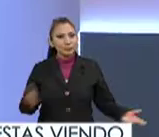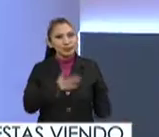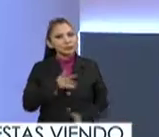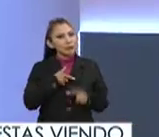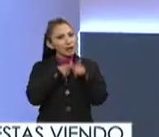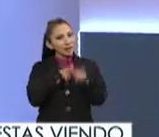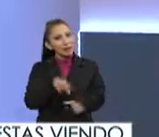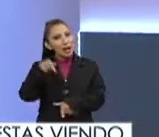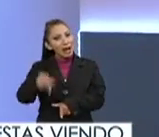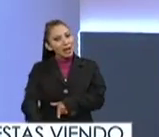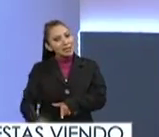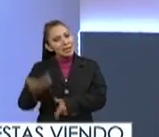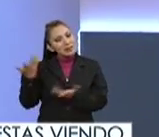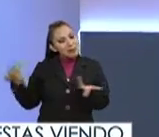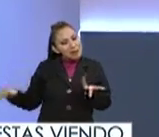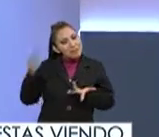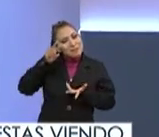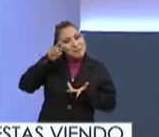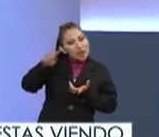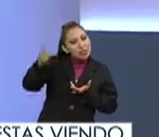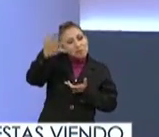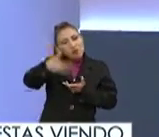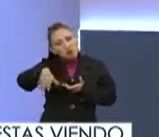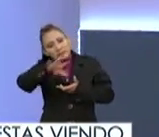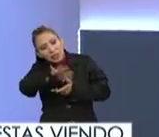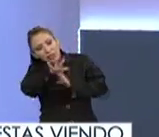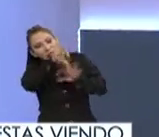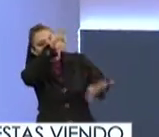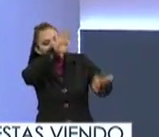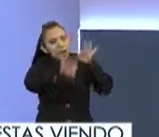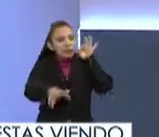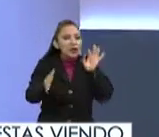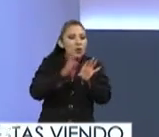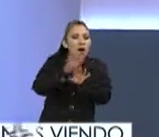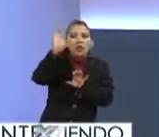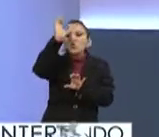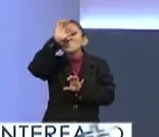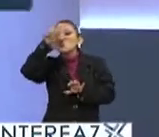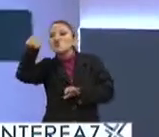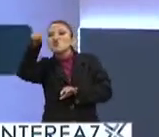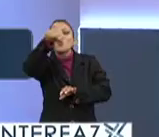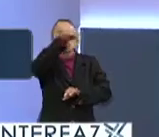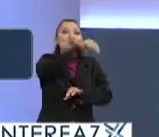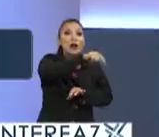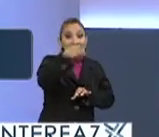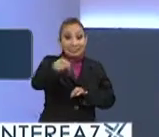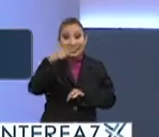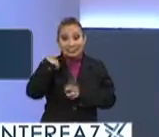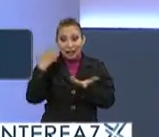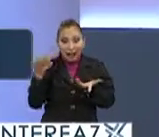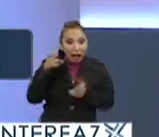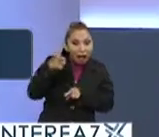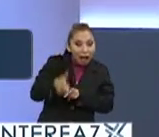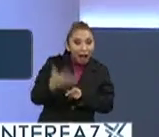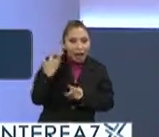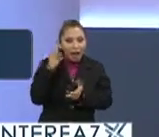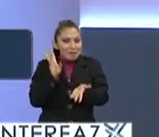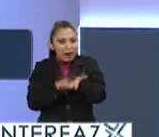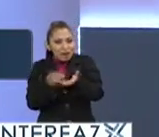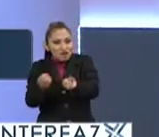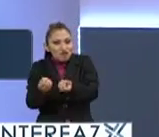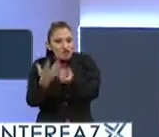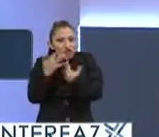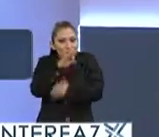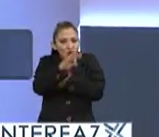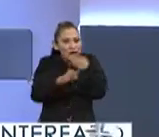Y bueno, pues seguimos acariciando, viendo, buscando, encontrando propuestas culturales, sobre todo estas propuestas que enriquezcan